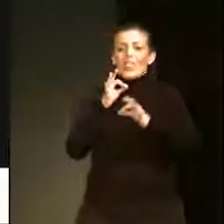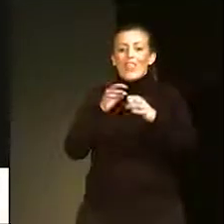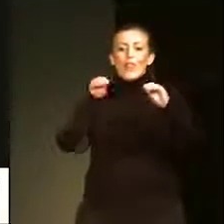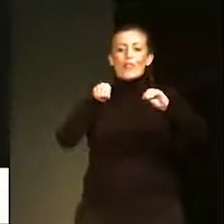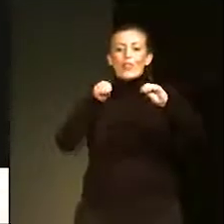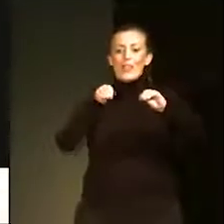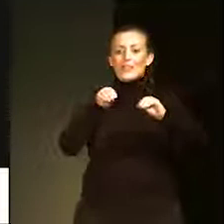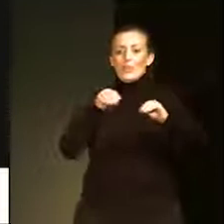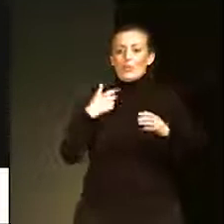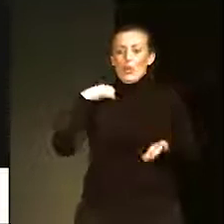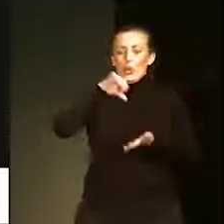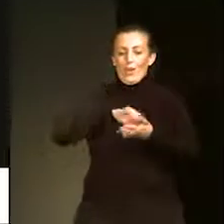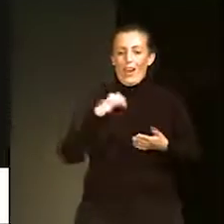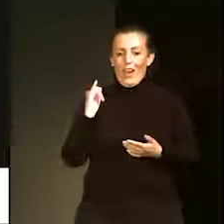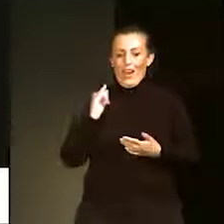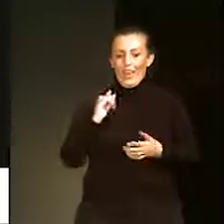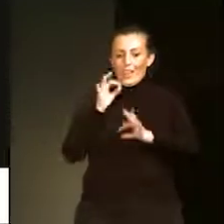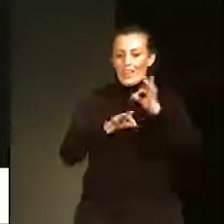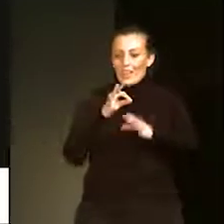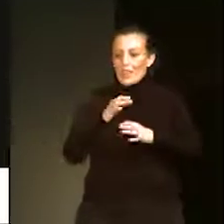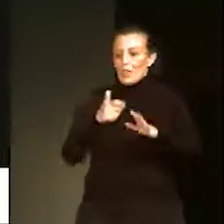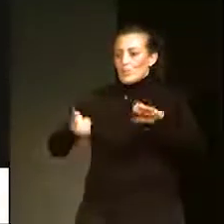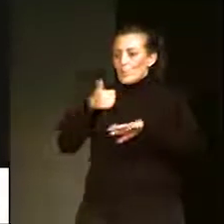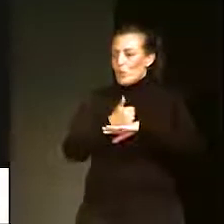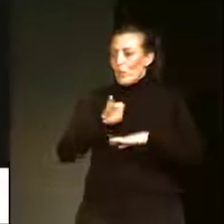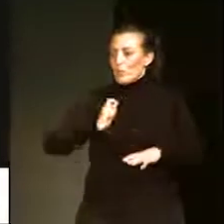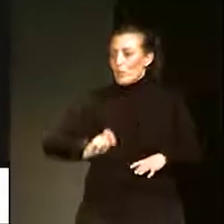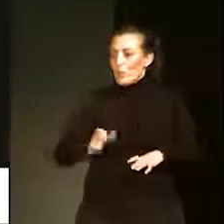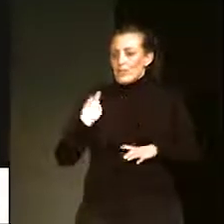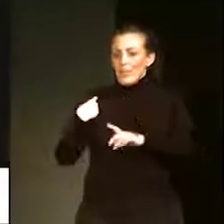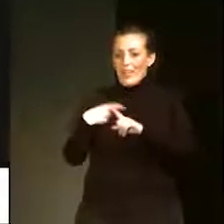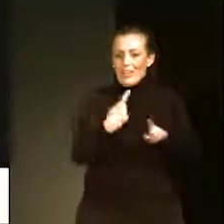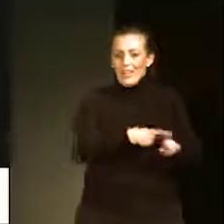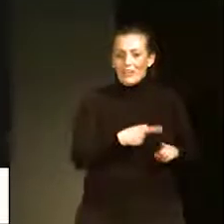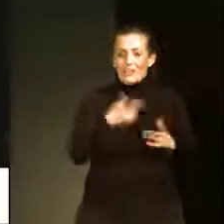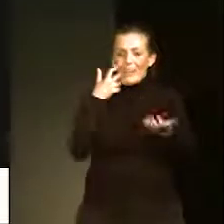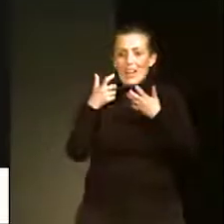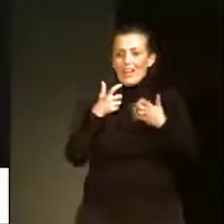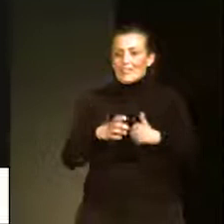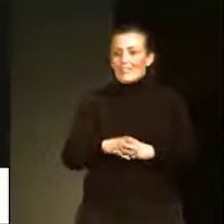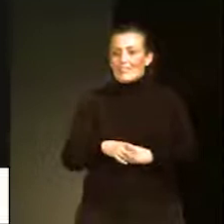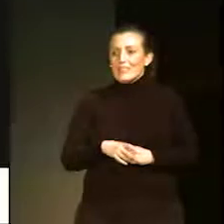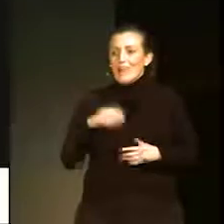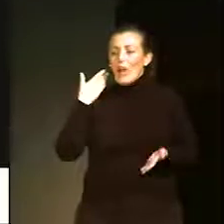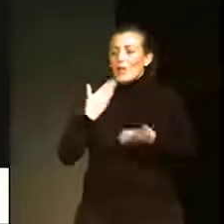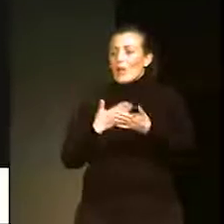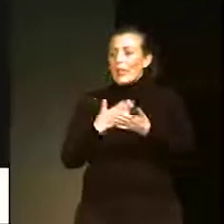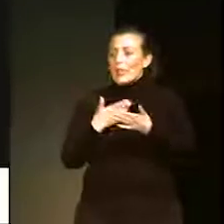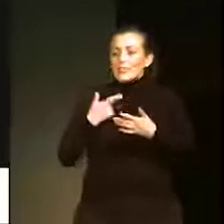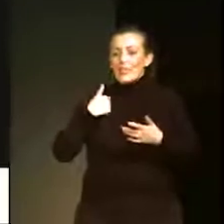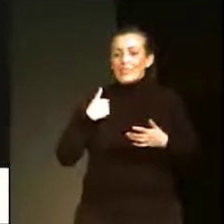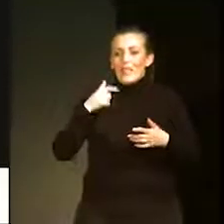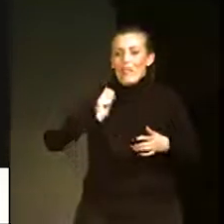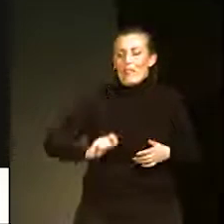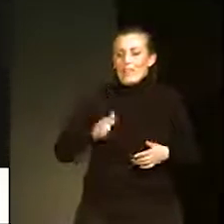que afortunadamente en esta ciudad tenemos superiores y profesionales de varias disciplinas de la arte escénica y que se demuestra por la cantidad de